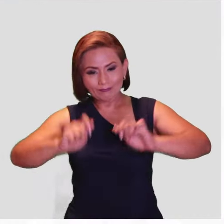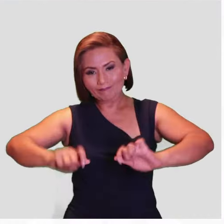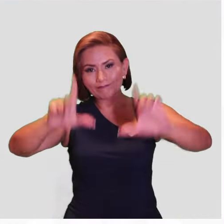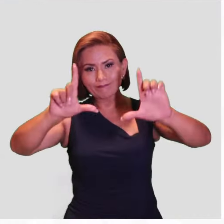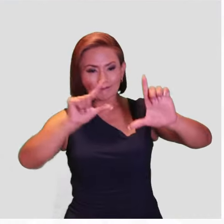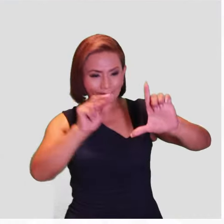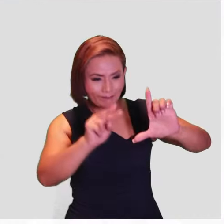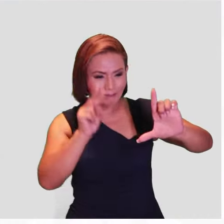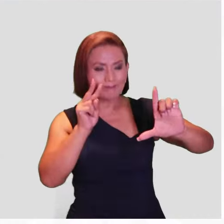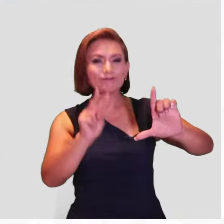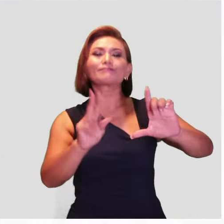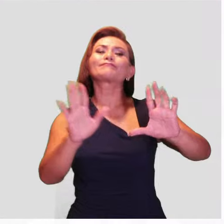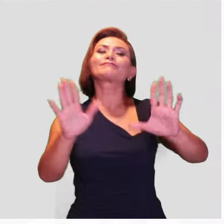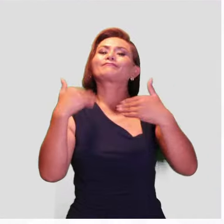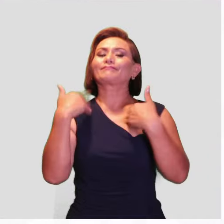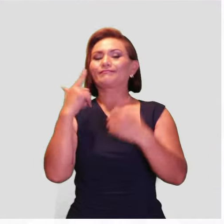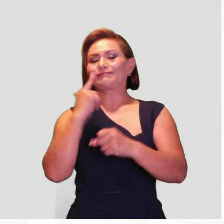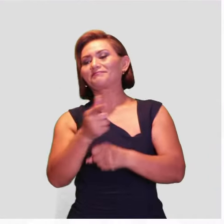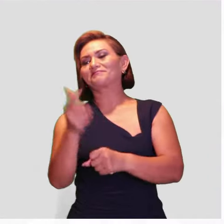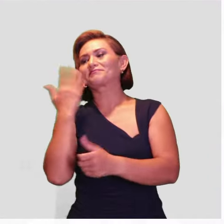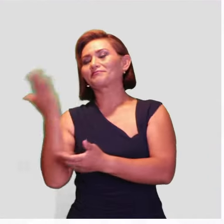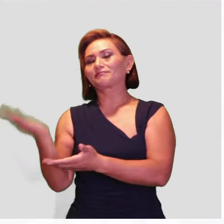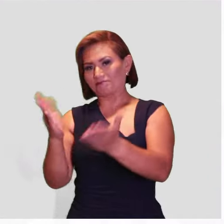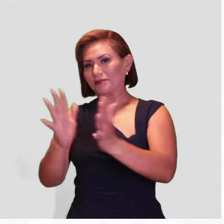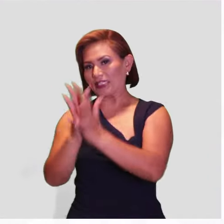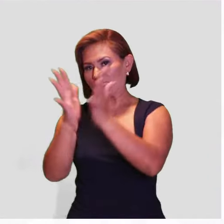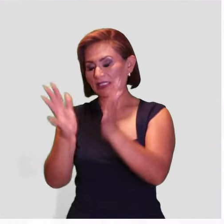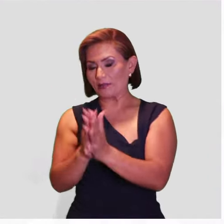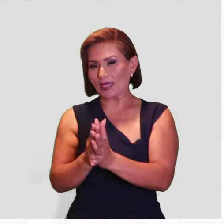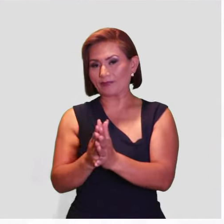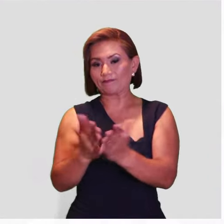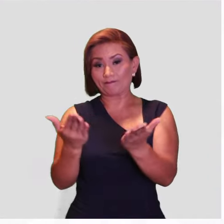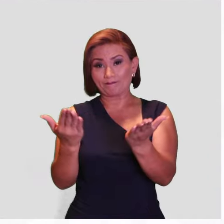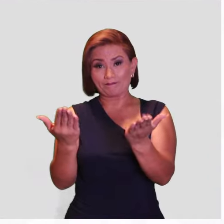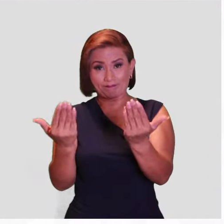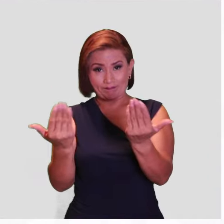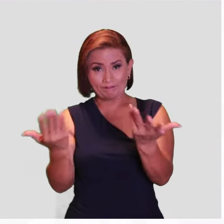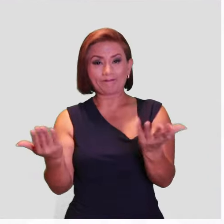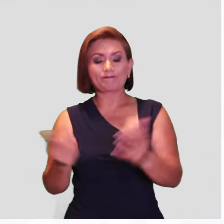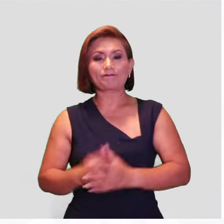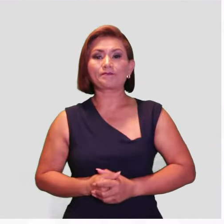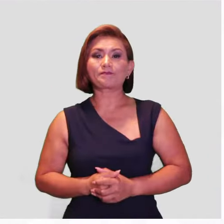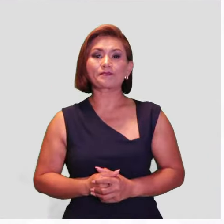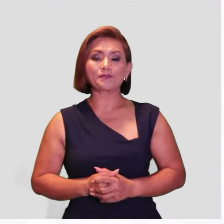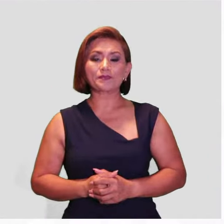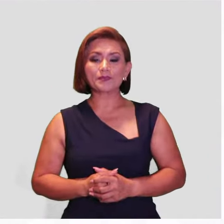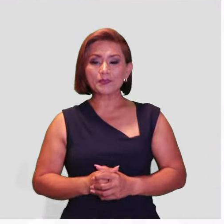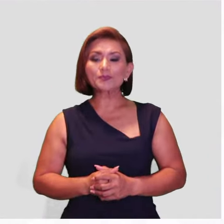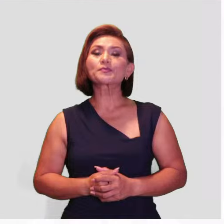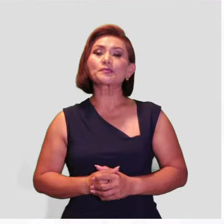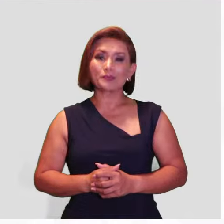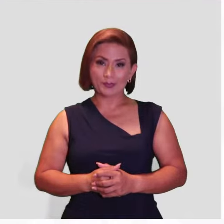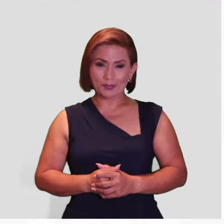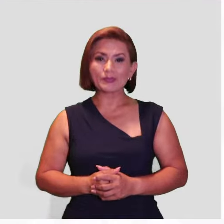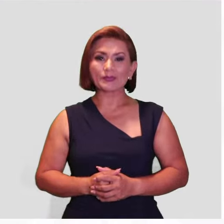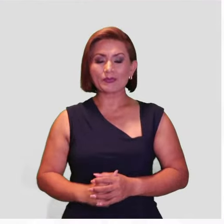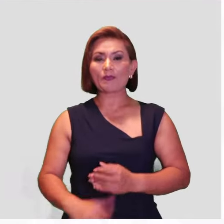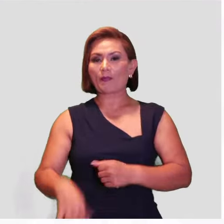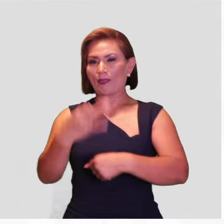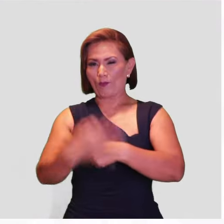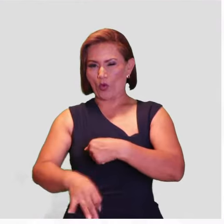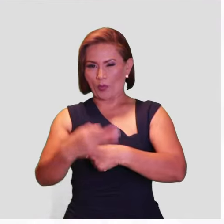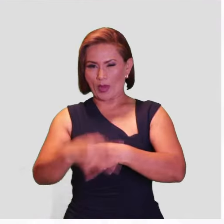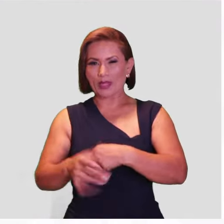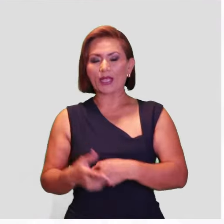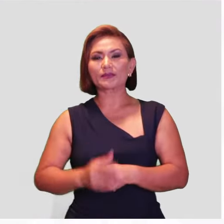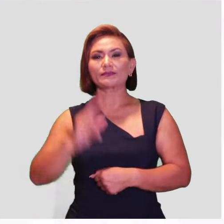sepamos que desean continuar con este diálogo. Así es, y por lo pronto hacemos un recuento rápido de